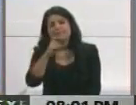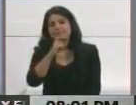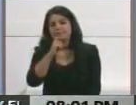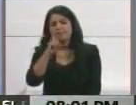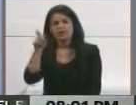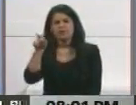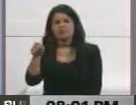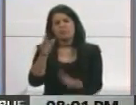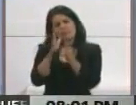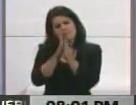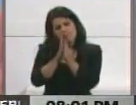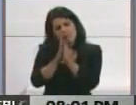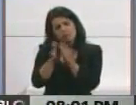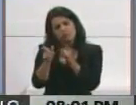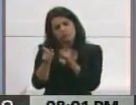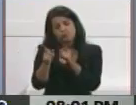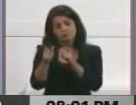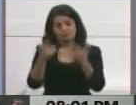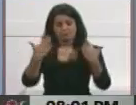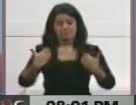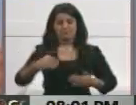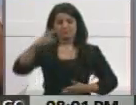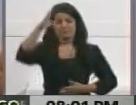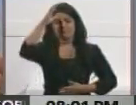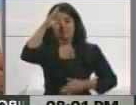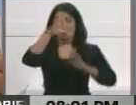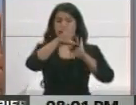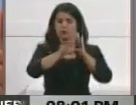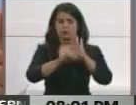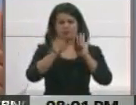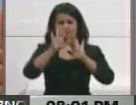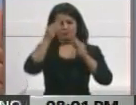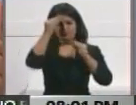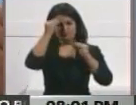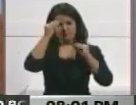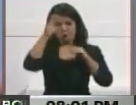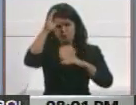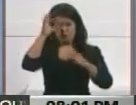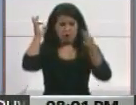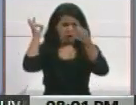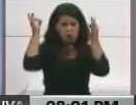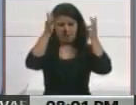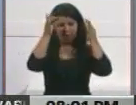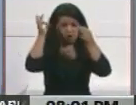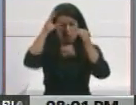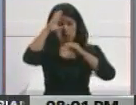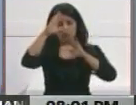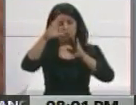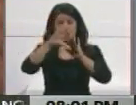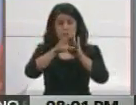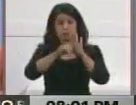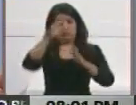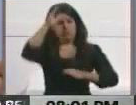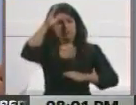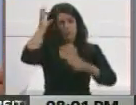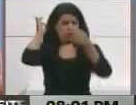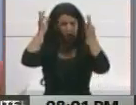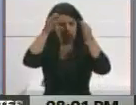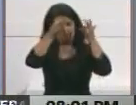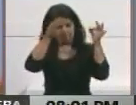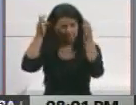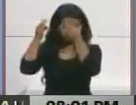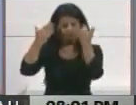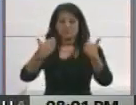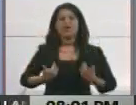investidura de constitucionalista y se quede como Ciudadano Antes que todo y que como Ciudadano